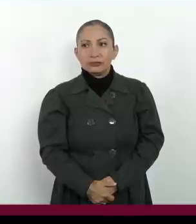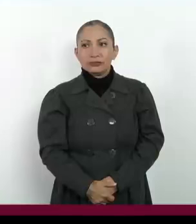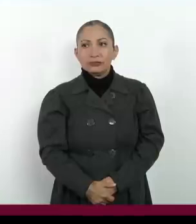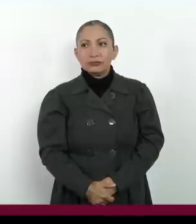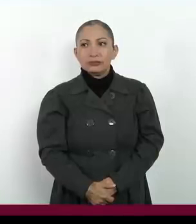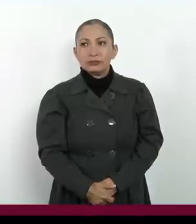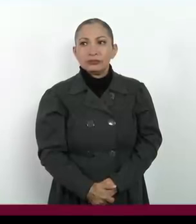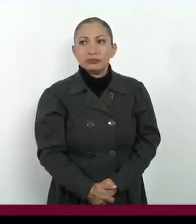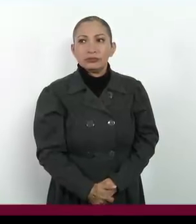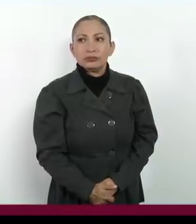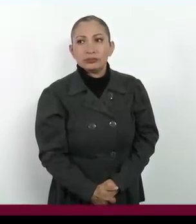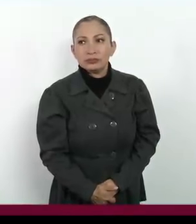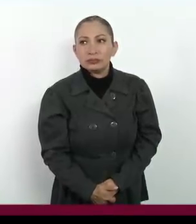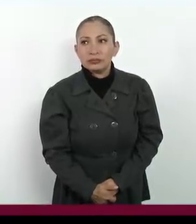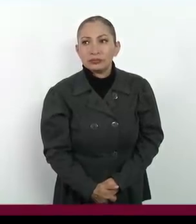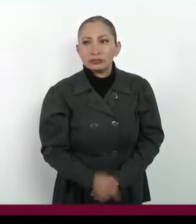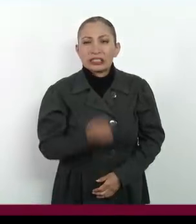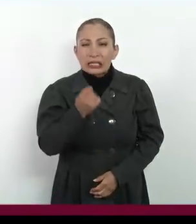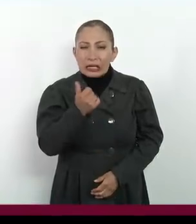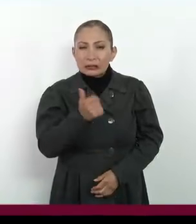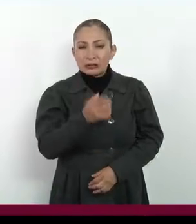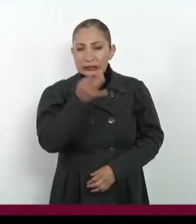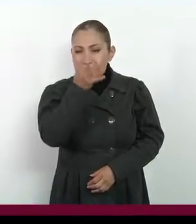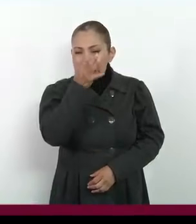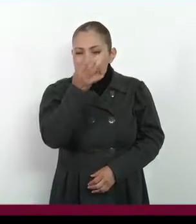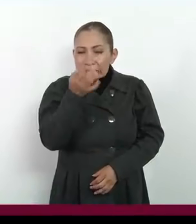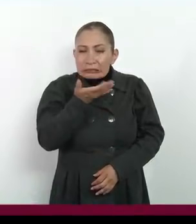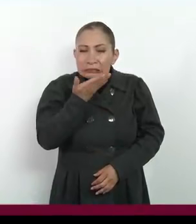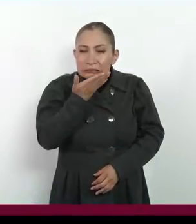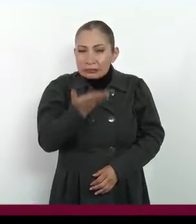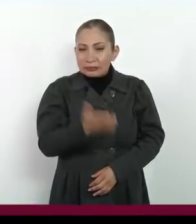Pero ahí tengo... Uff, casi lo hago bien.